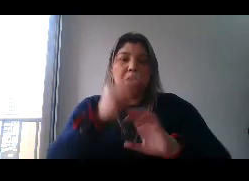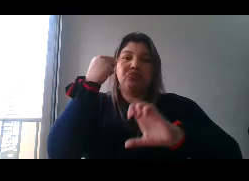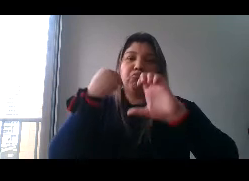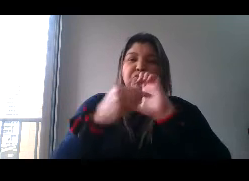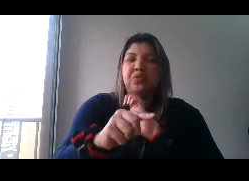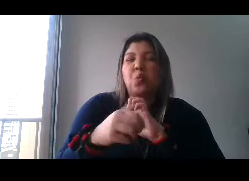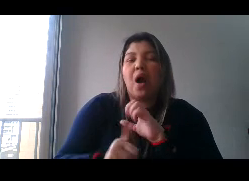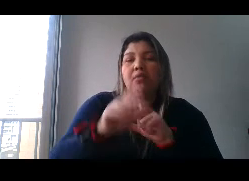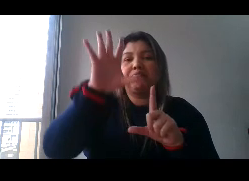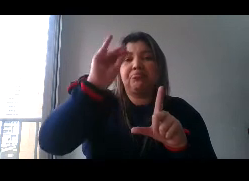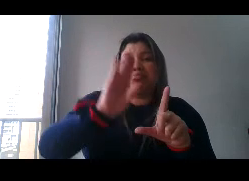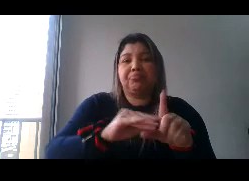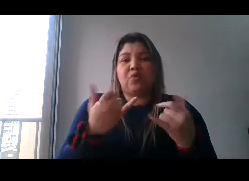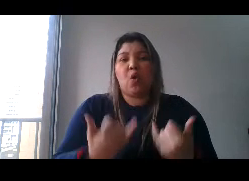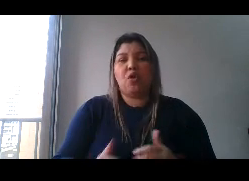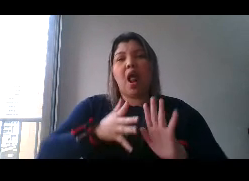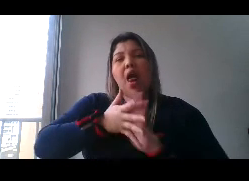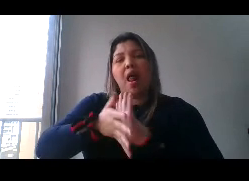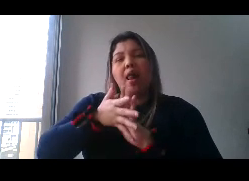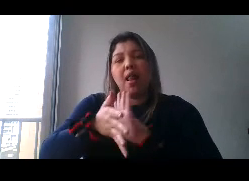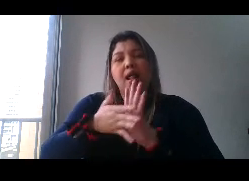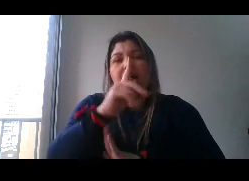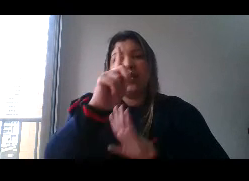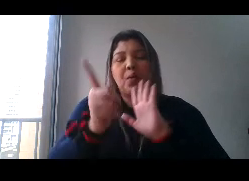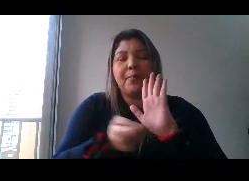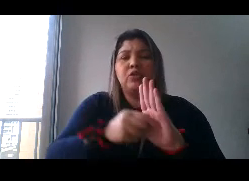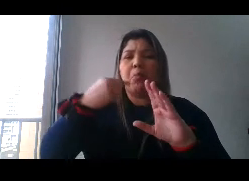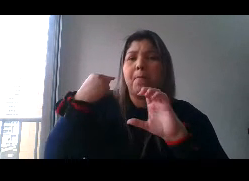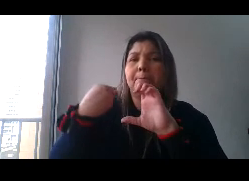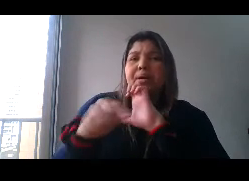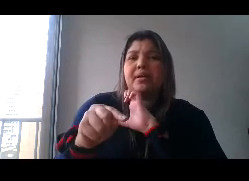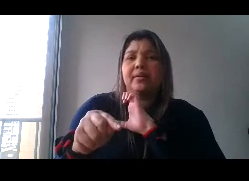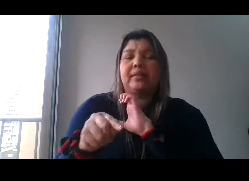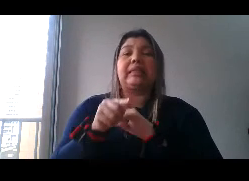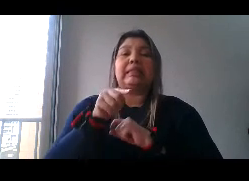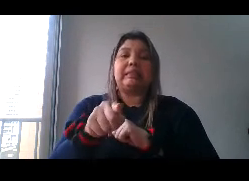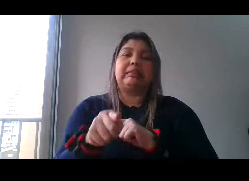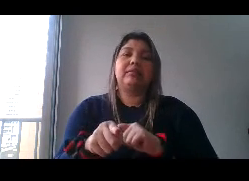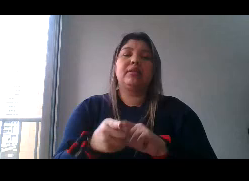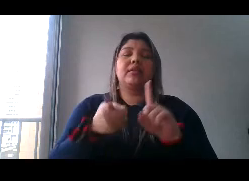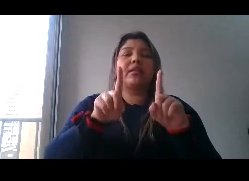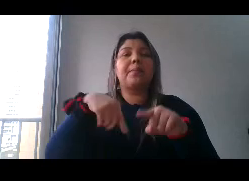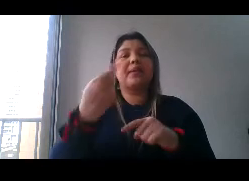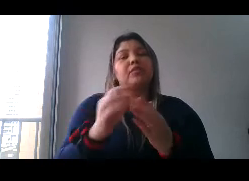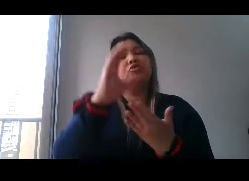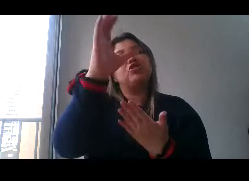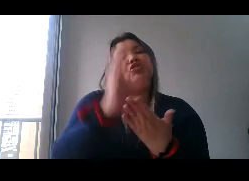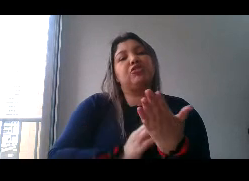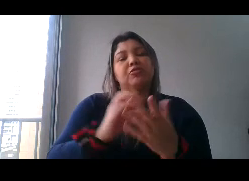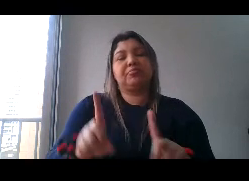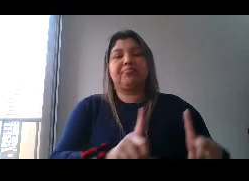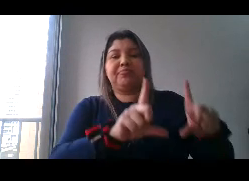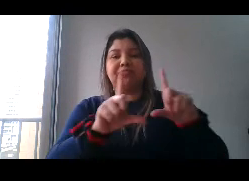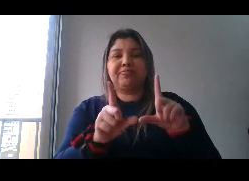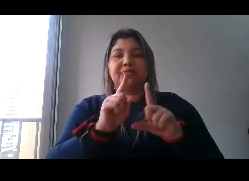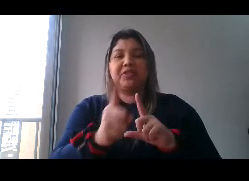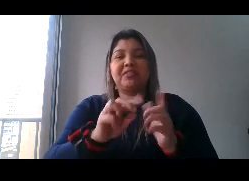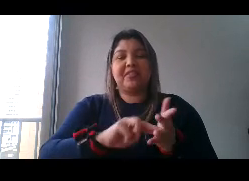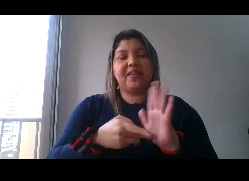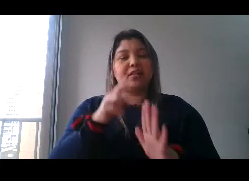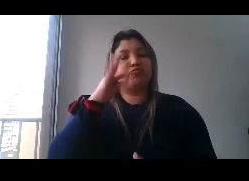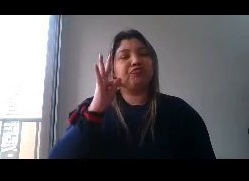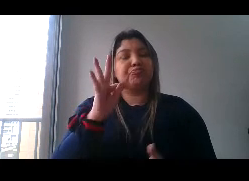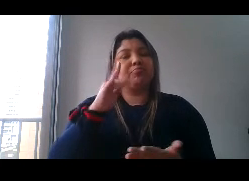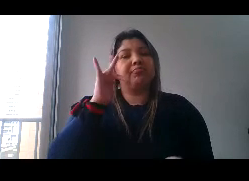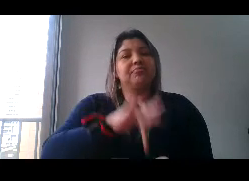correos electrónicos ingresados y generar el certificado de asistencia, la cual estará disponible en la página